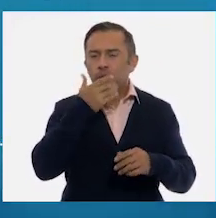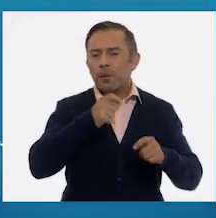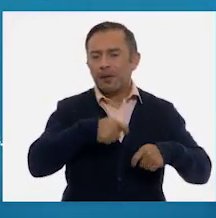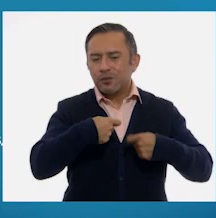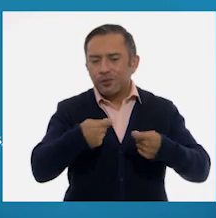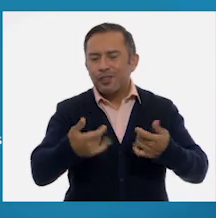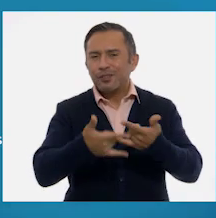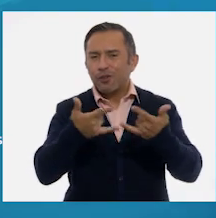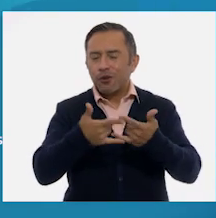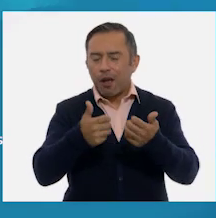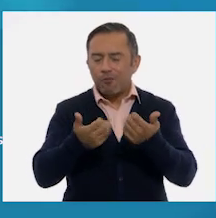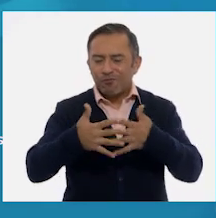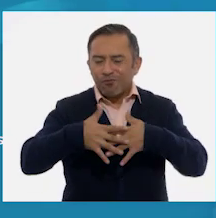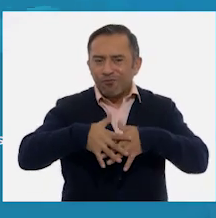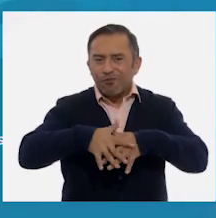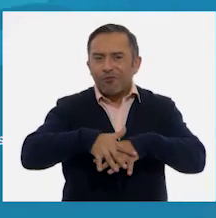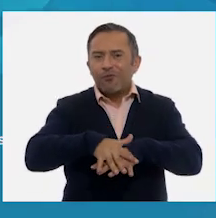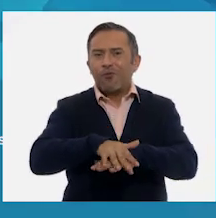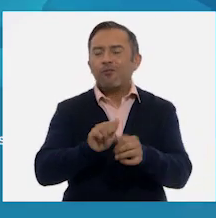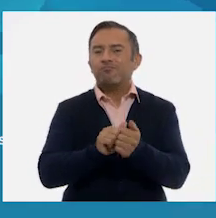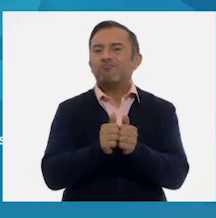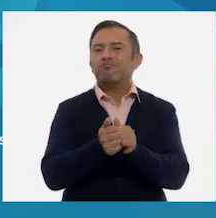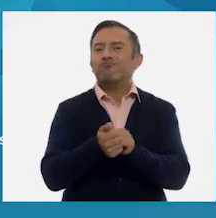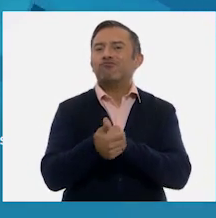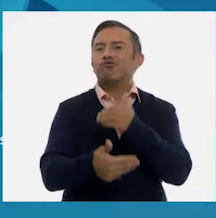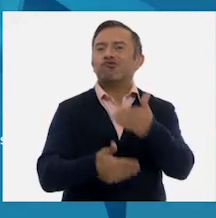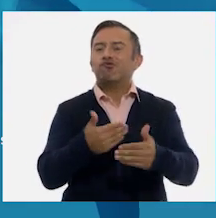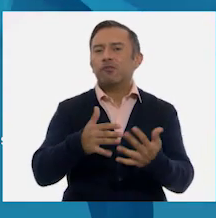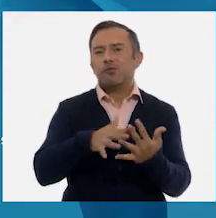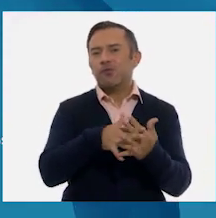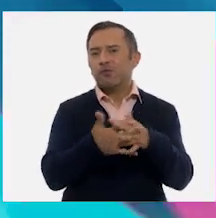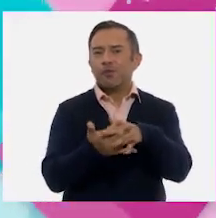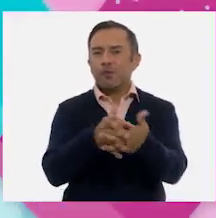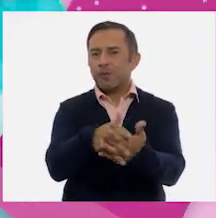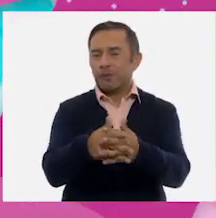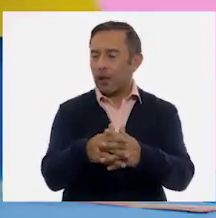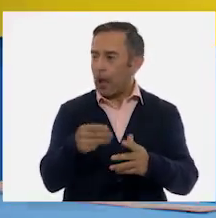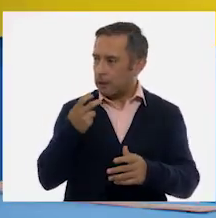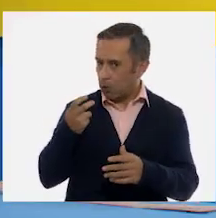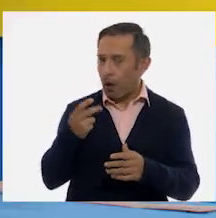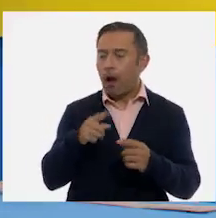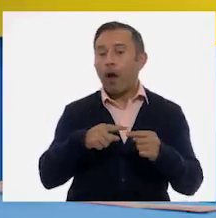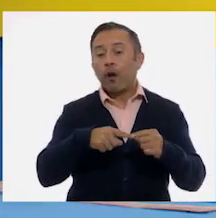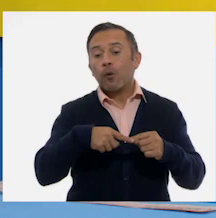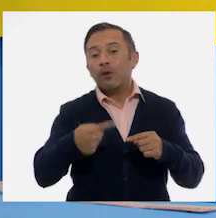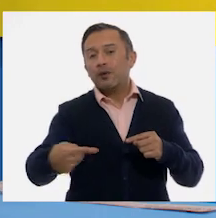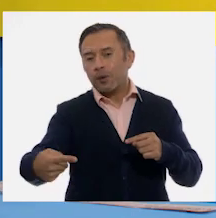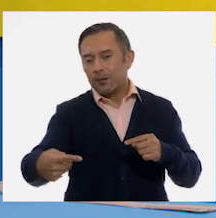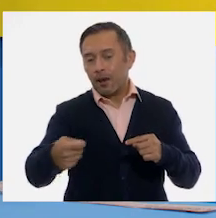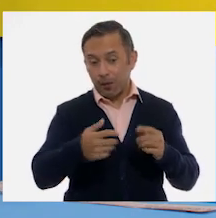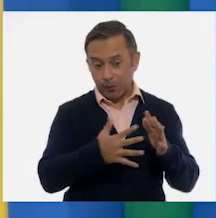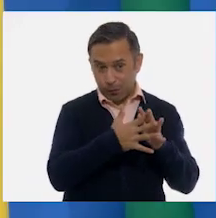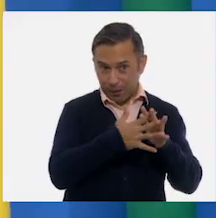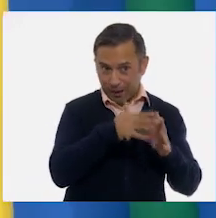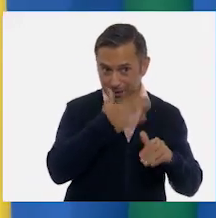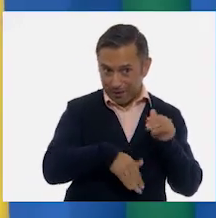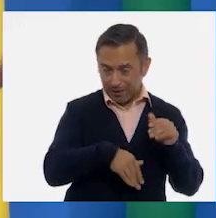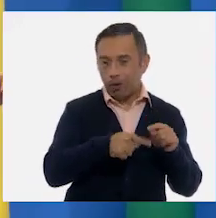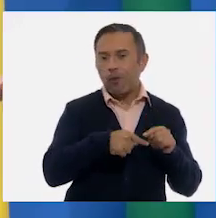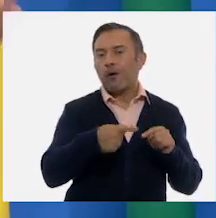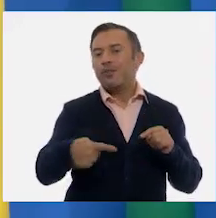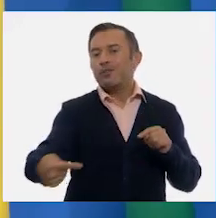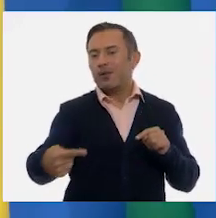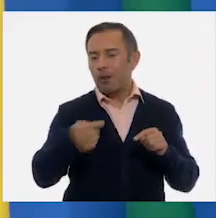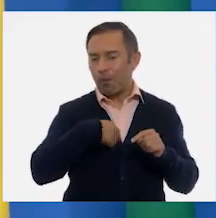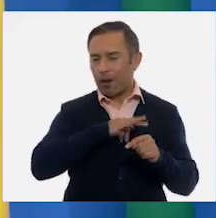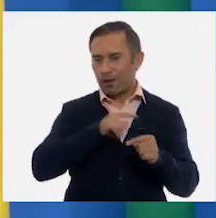que ya tenemos otras 2 consecuencias para agregar a nuestro cuadro. Eso mismo le iba a decir, maestra. Me ganó. De hecho, me ganó. A ver, Juan